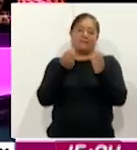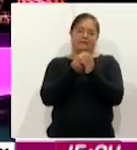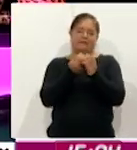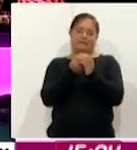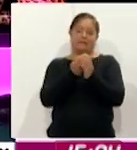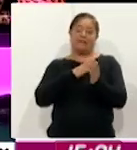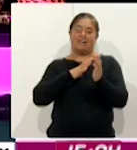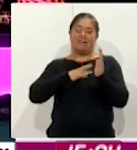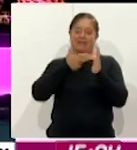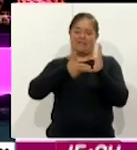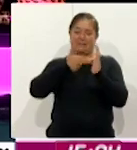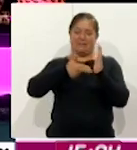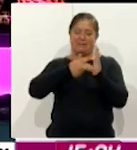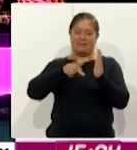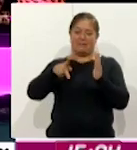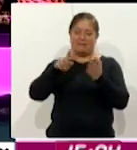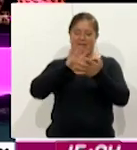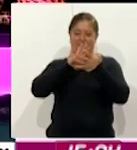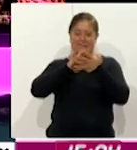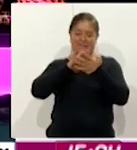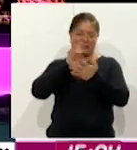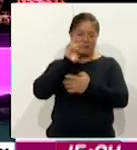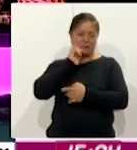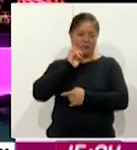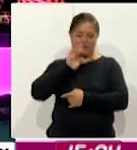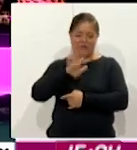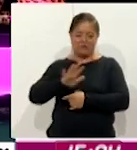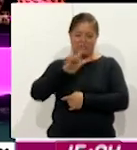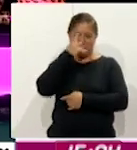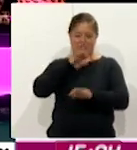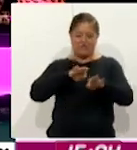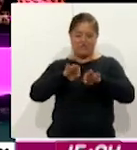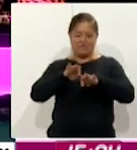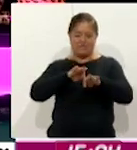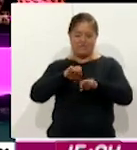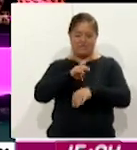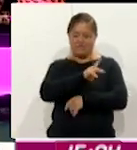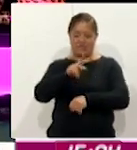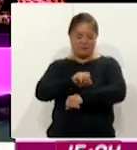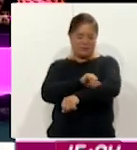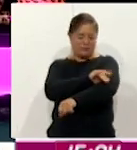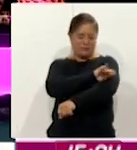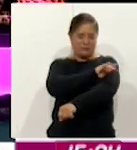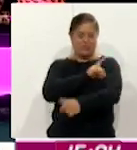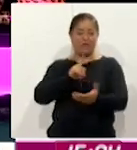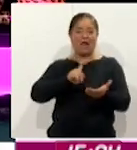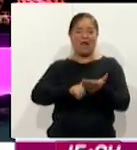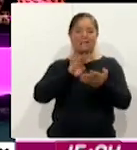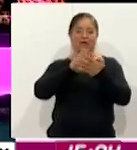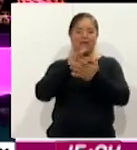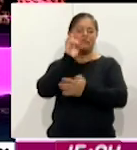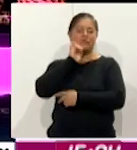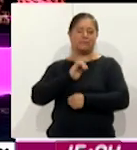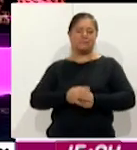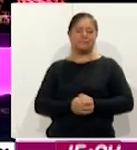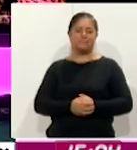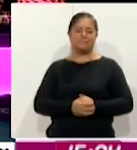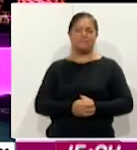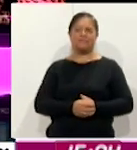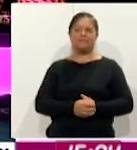Femenil de Apizaco con el objetivo de trabajar las emociones de las internas en el Cerezo Femenil. Vamos a escuchar la